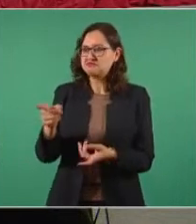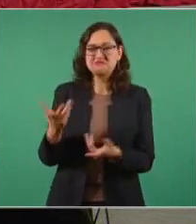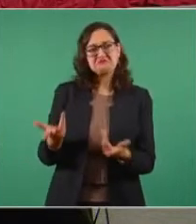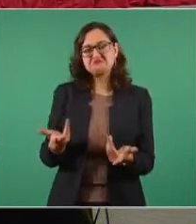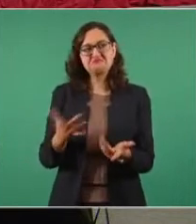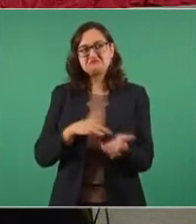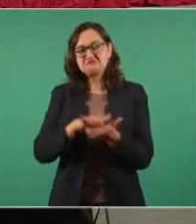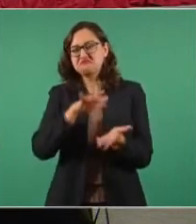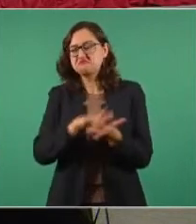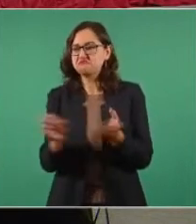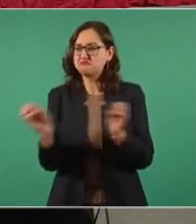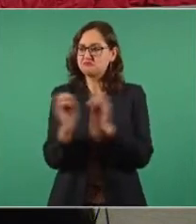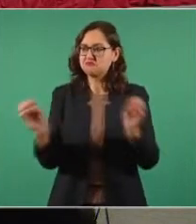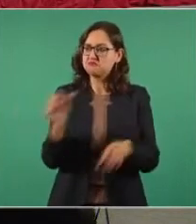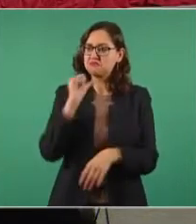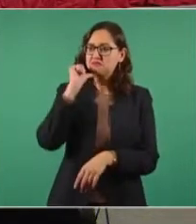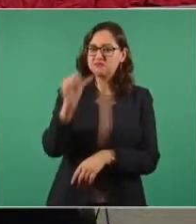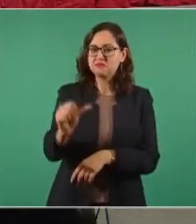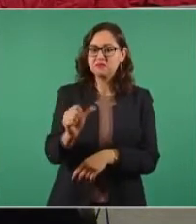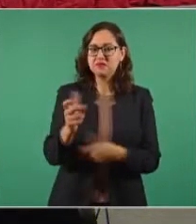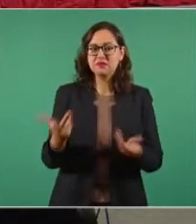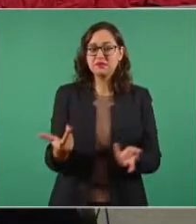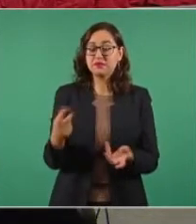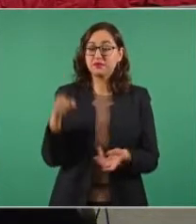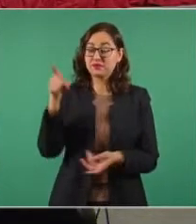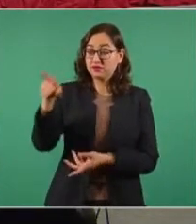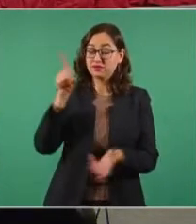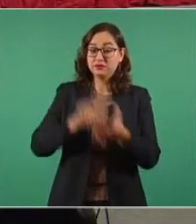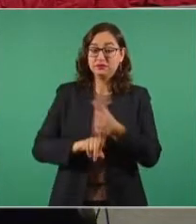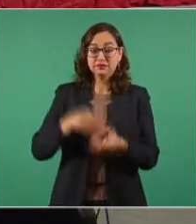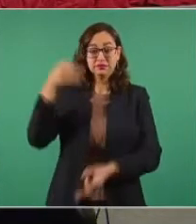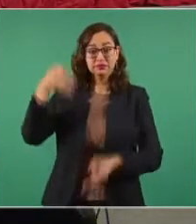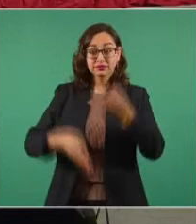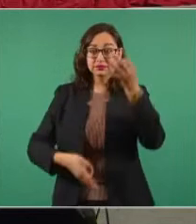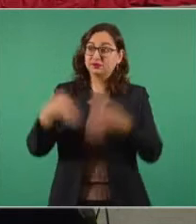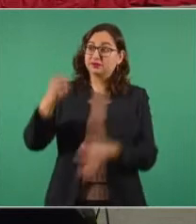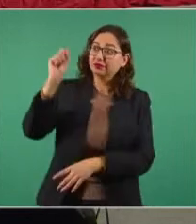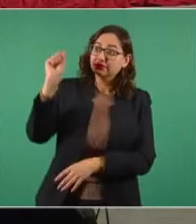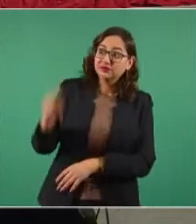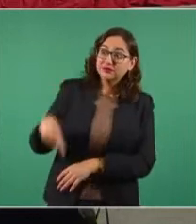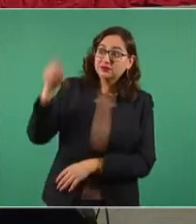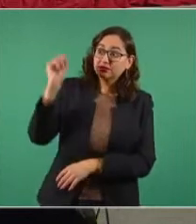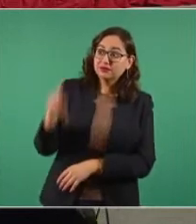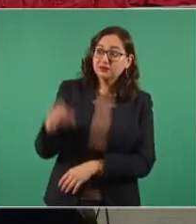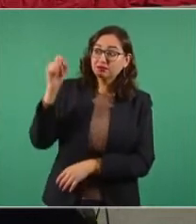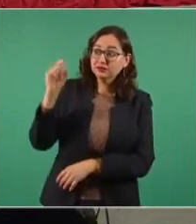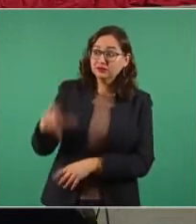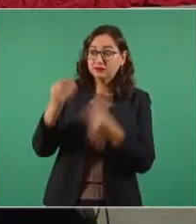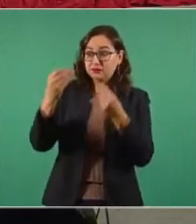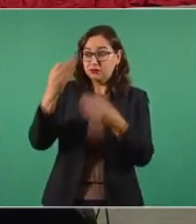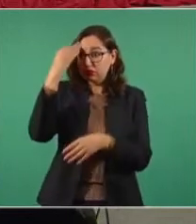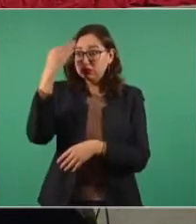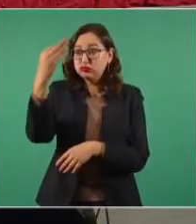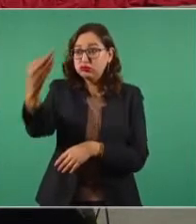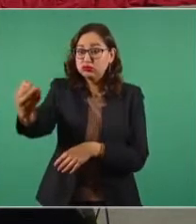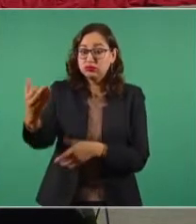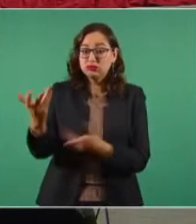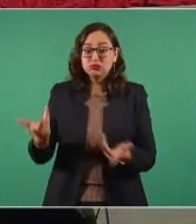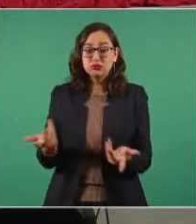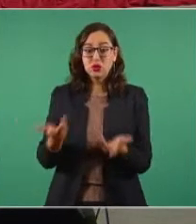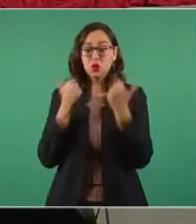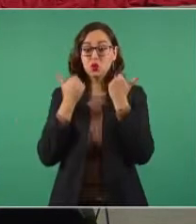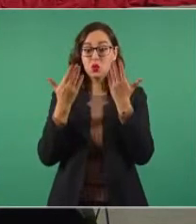y lleva mucho tiempo el fiscal y no hay resultados mire